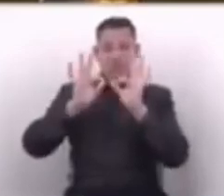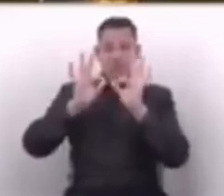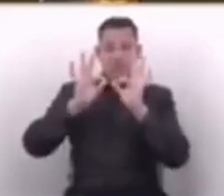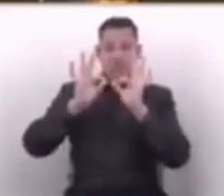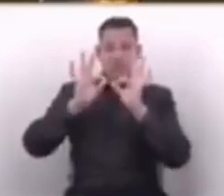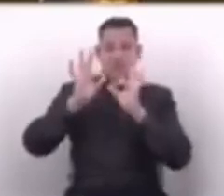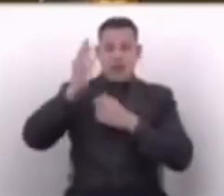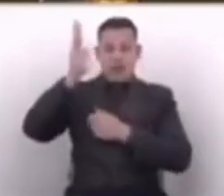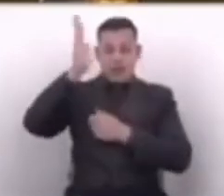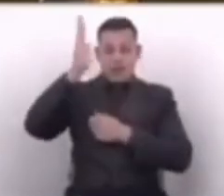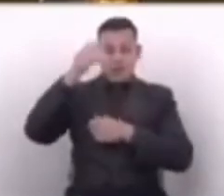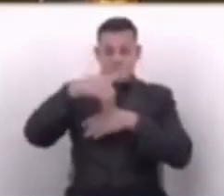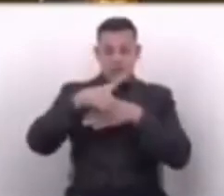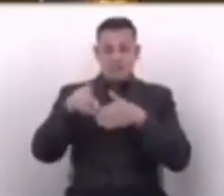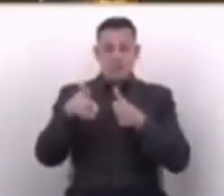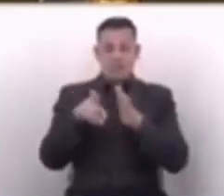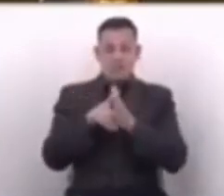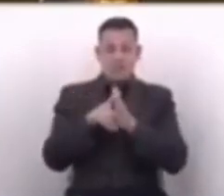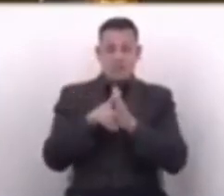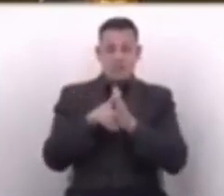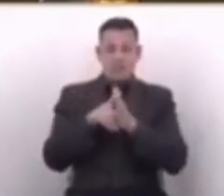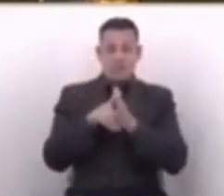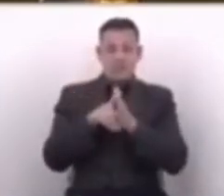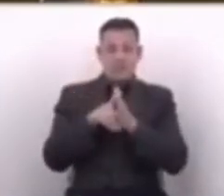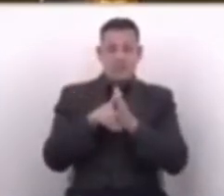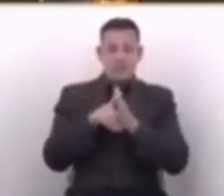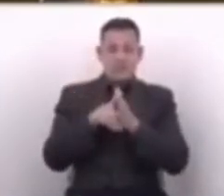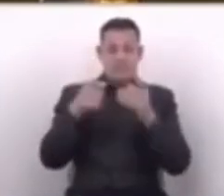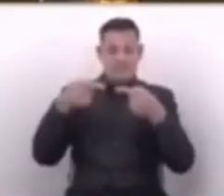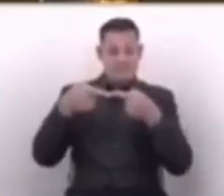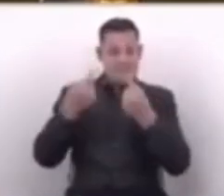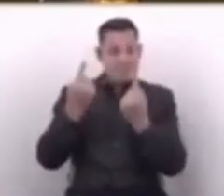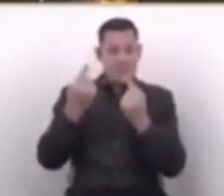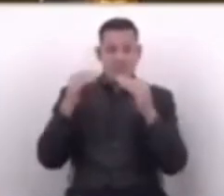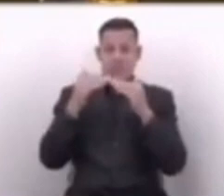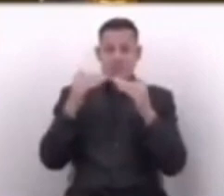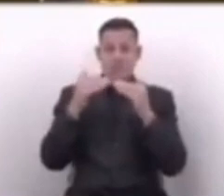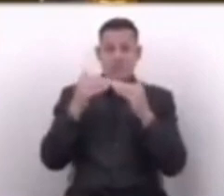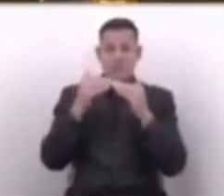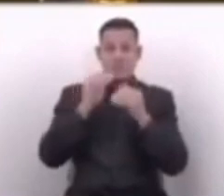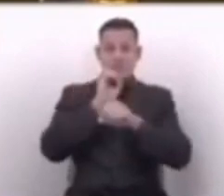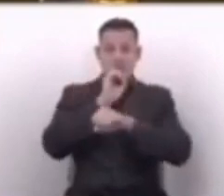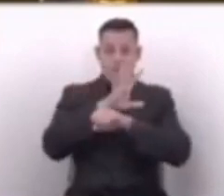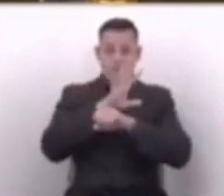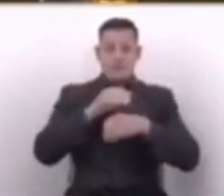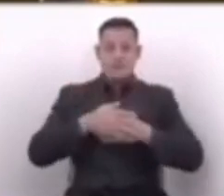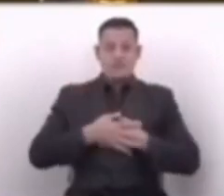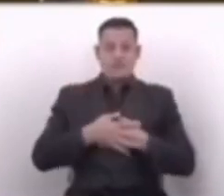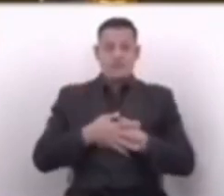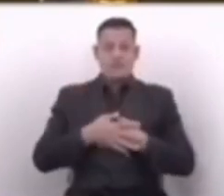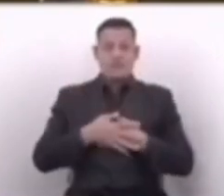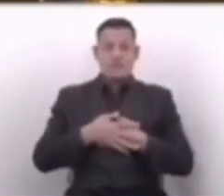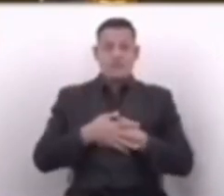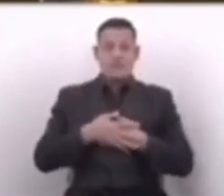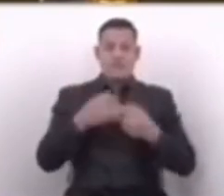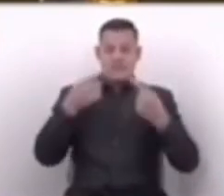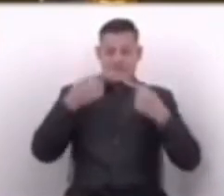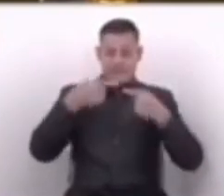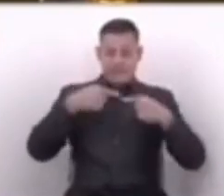en las intervenciones de mis colegas diputados de la oposición, incluso las mencionaron. Y